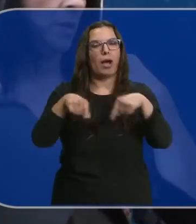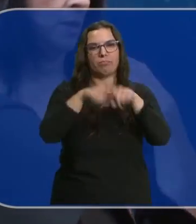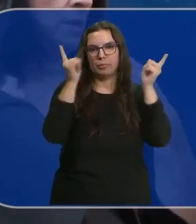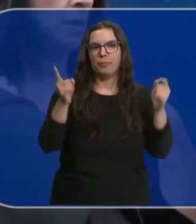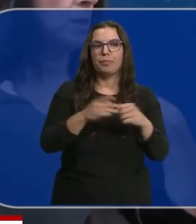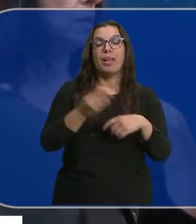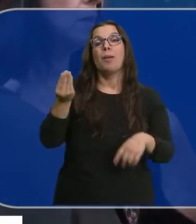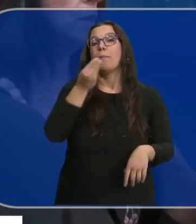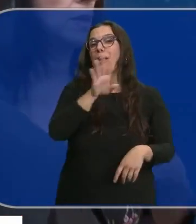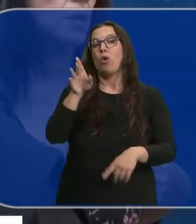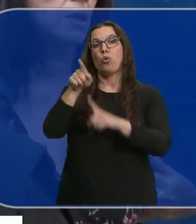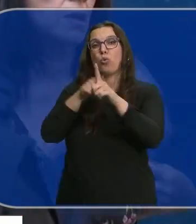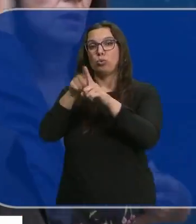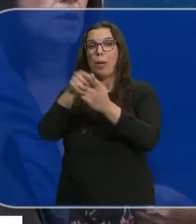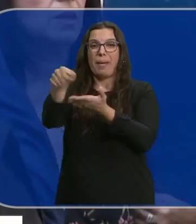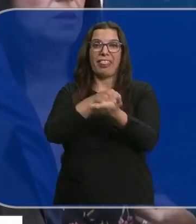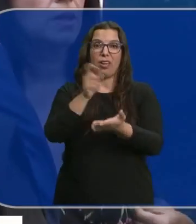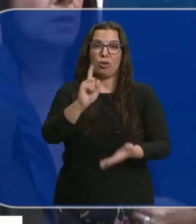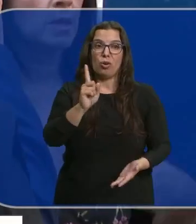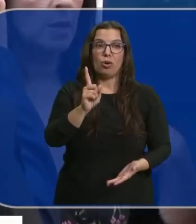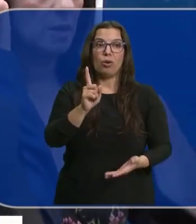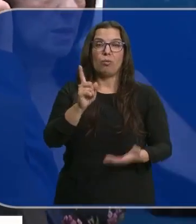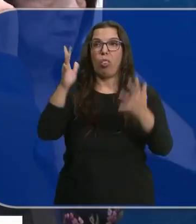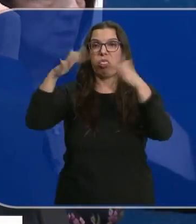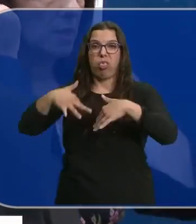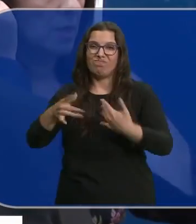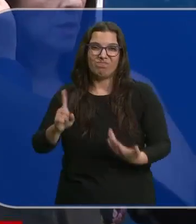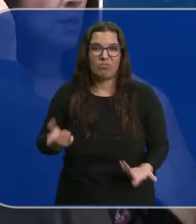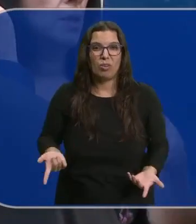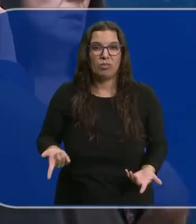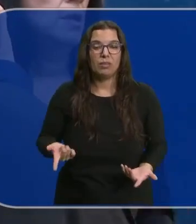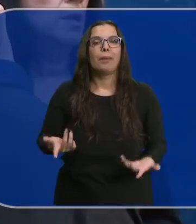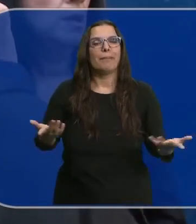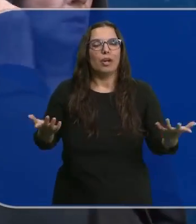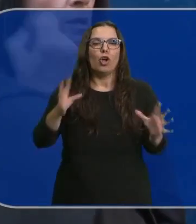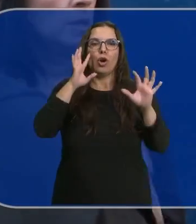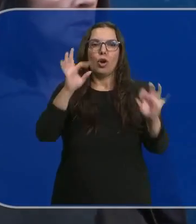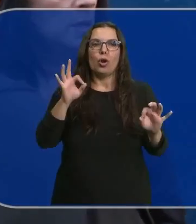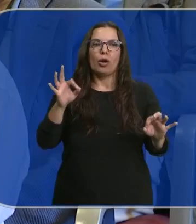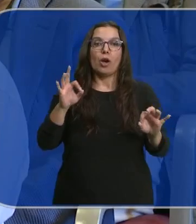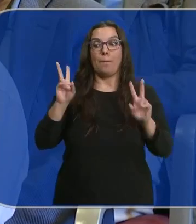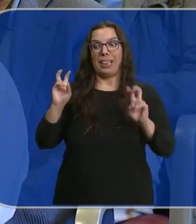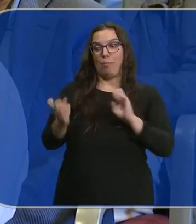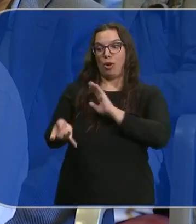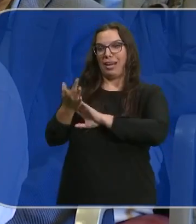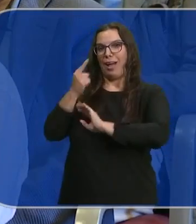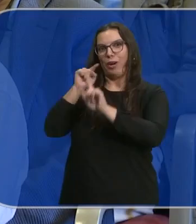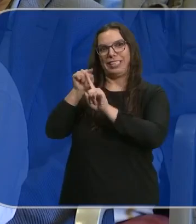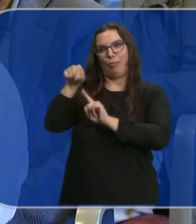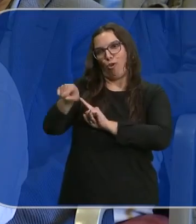estén ocupados que no caídos y deshabitados, ¿no? Pero desde luego no era en origen